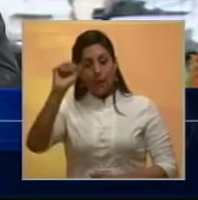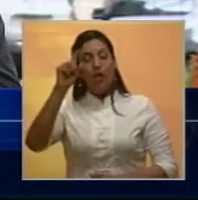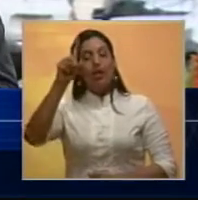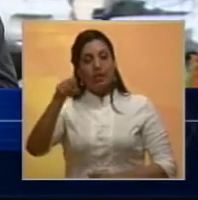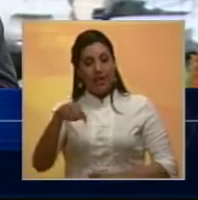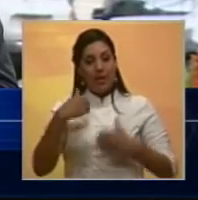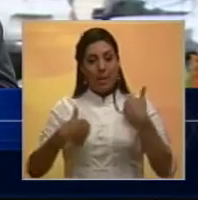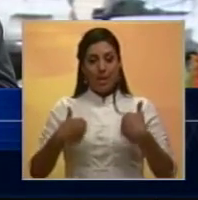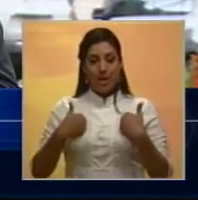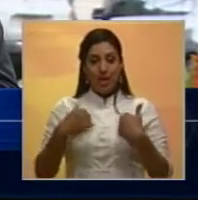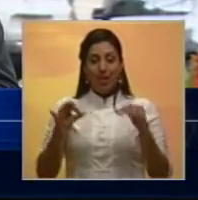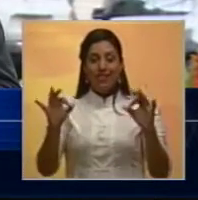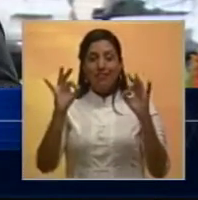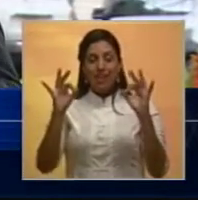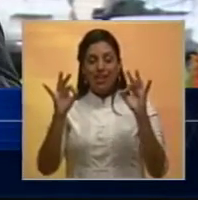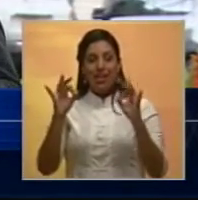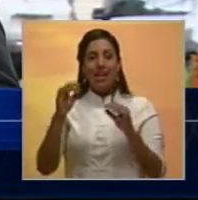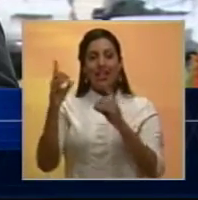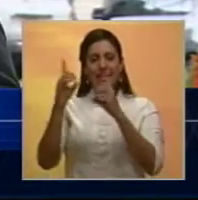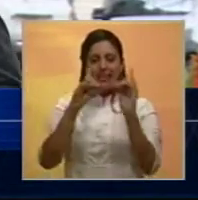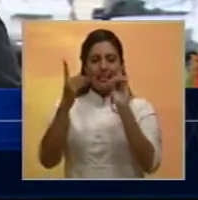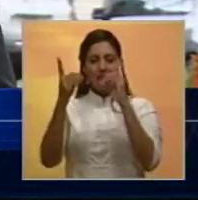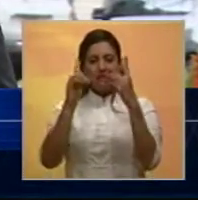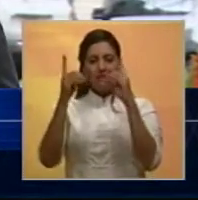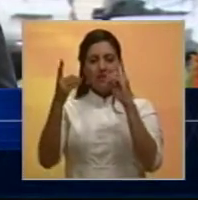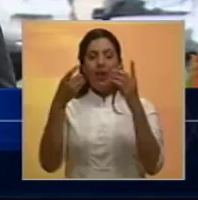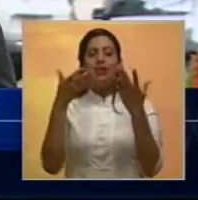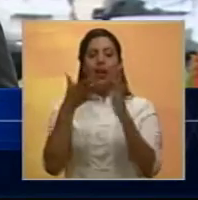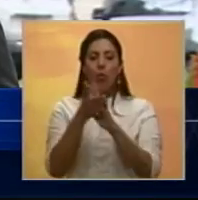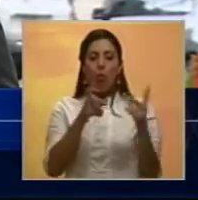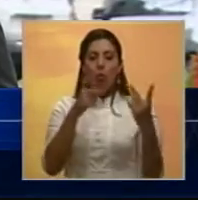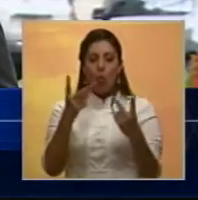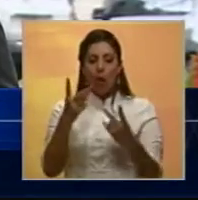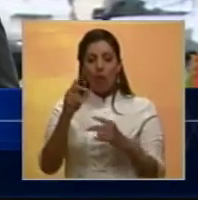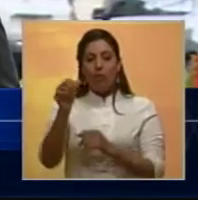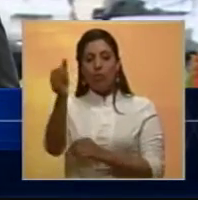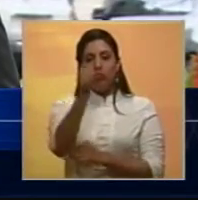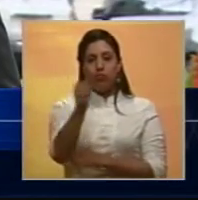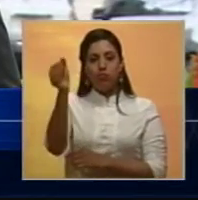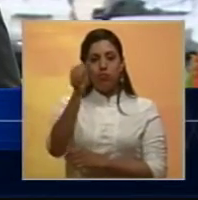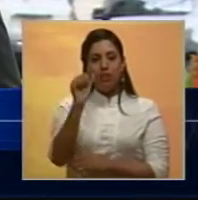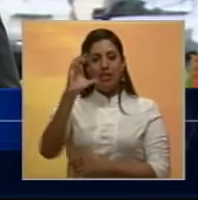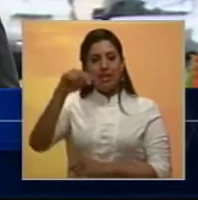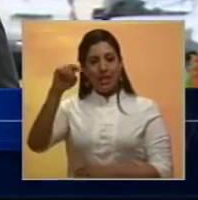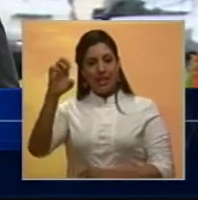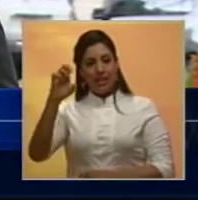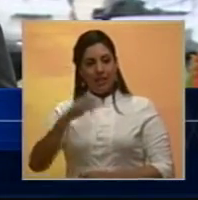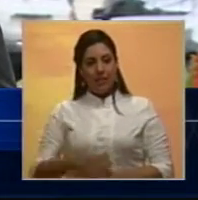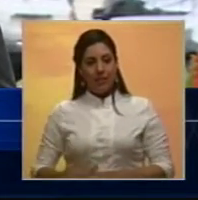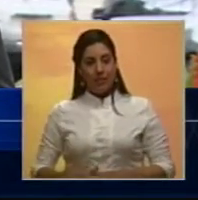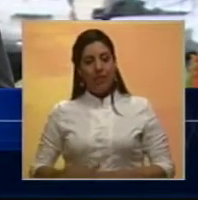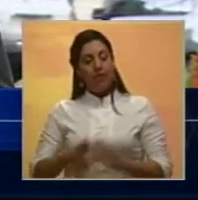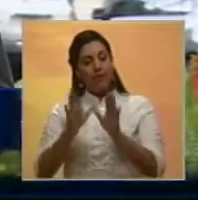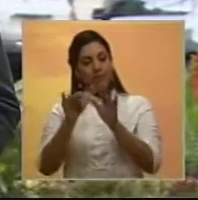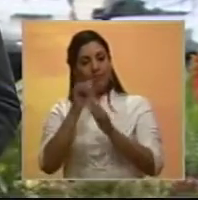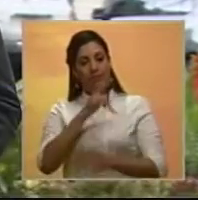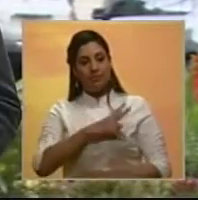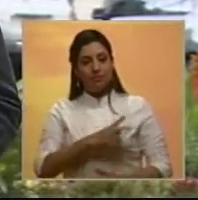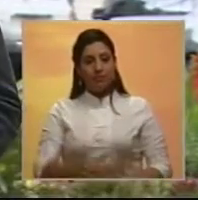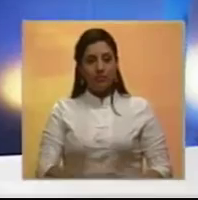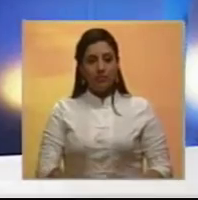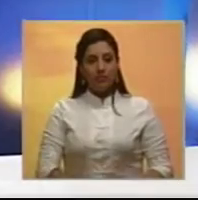También este miércoles en sesión ordinaria se debatirá el proceso y selección de los 2 nuevos rectores del Consejo Nacional Electoral. Ángel López,